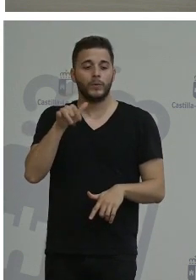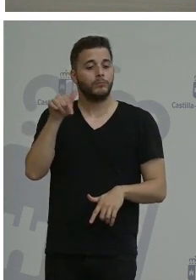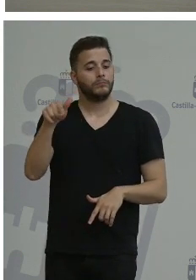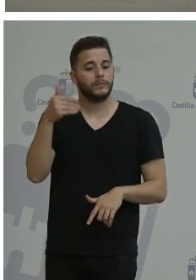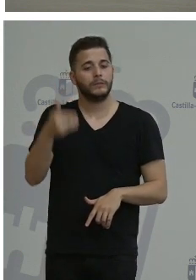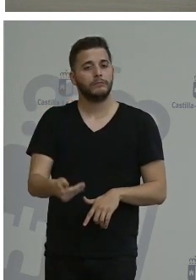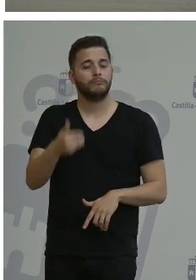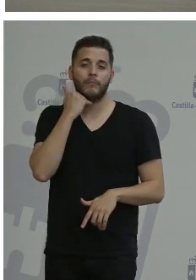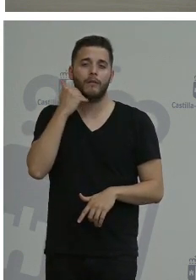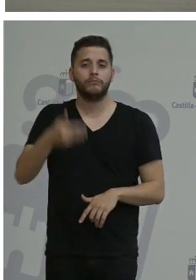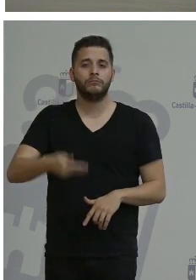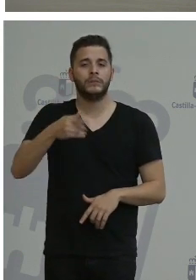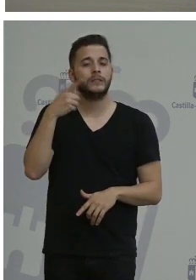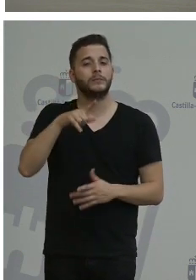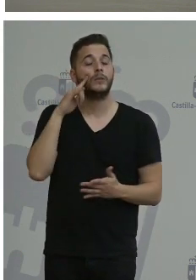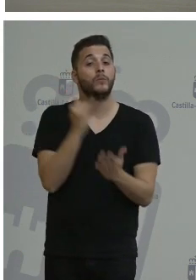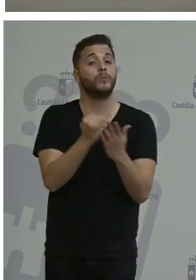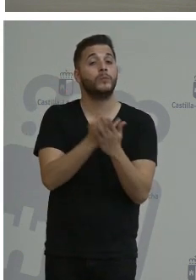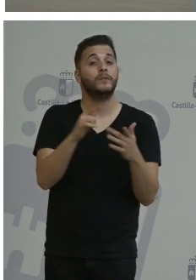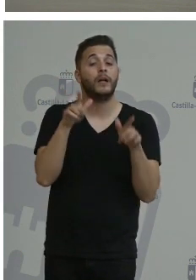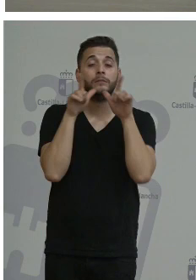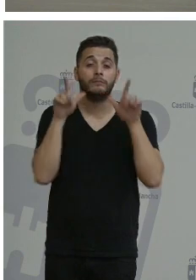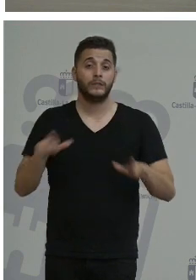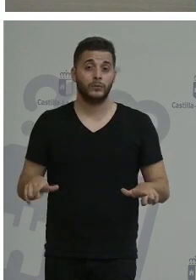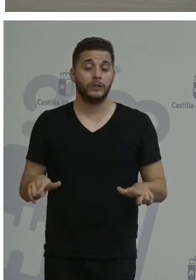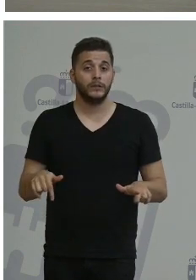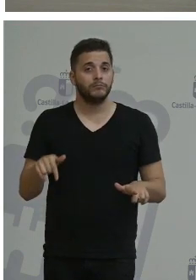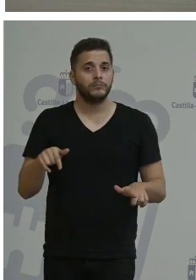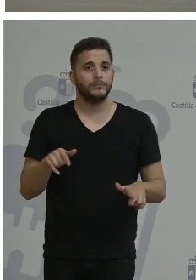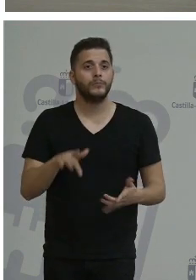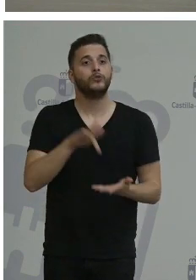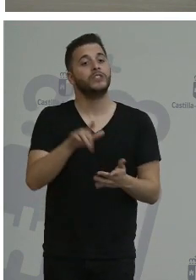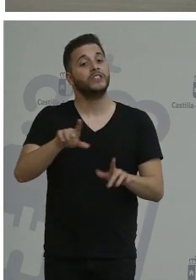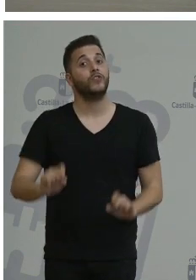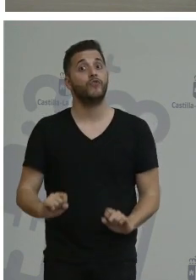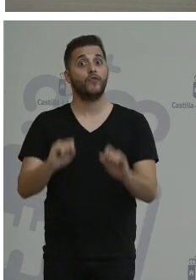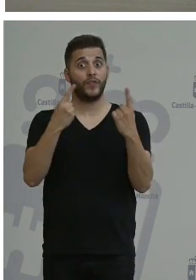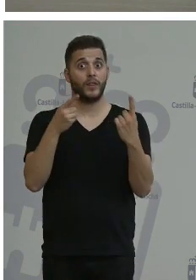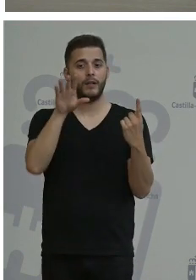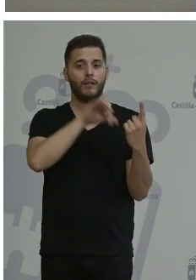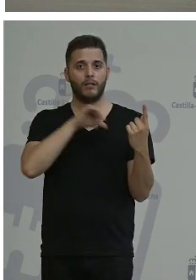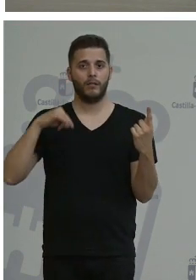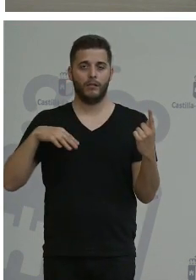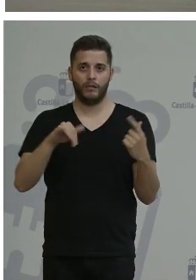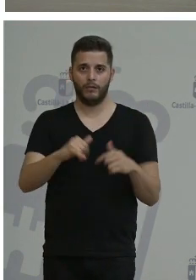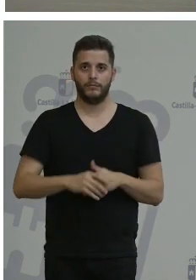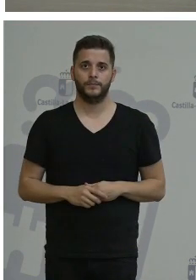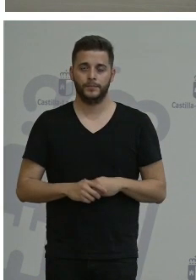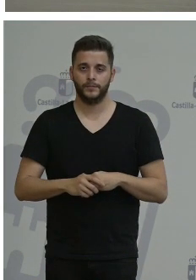importante y la prueba lingüística, lógicamente, con las que son oficiales en las comunidades pertinentes.